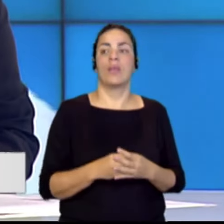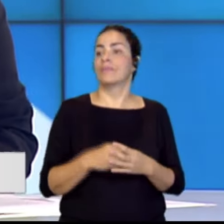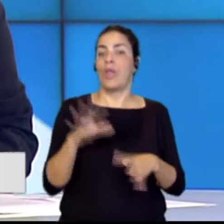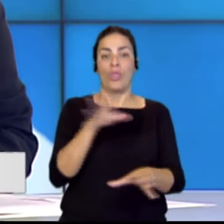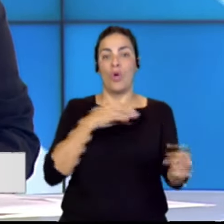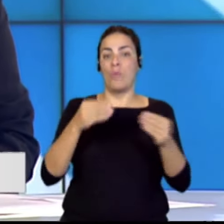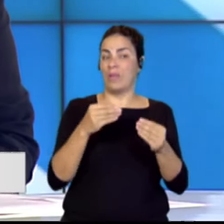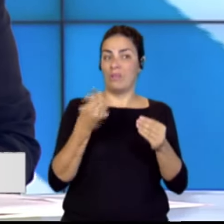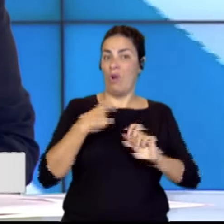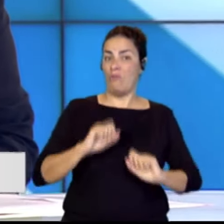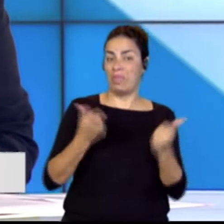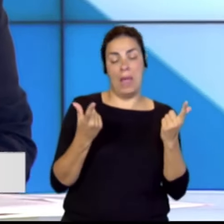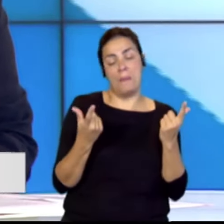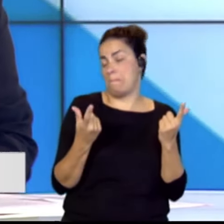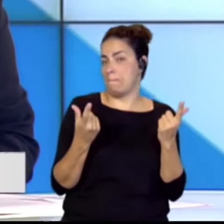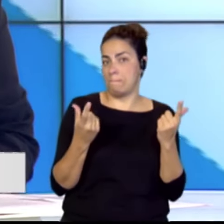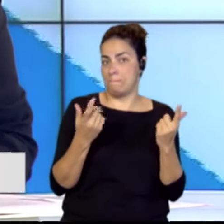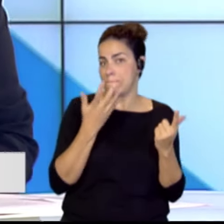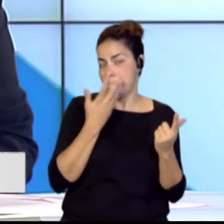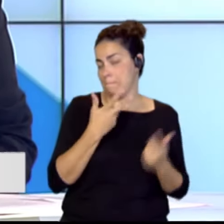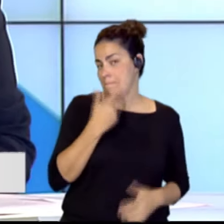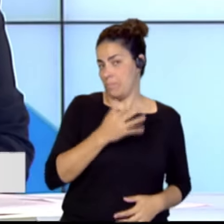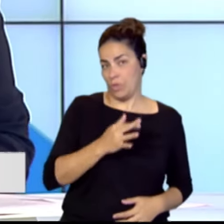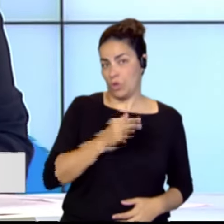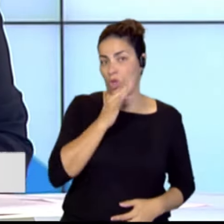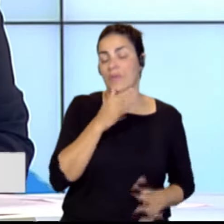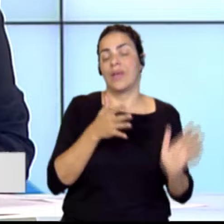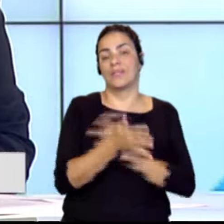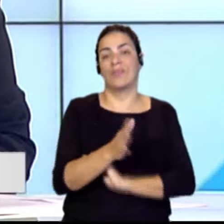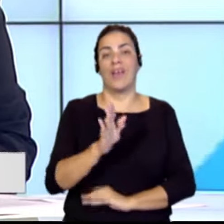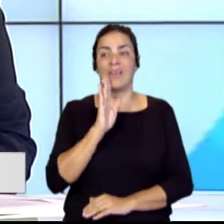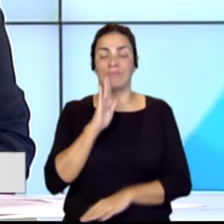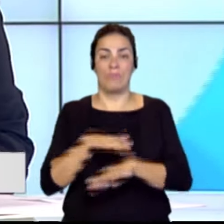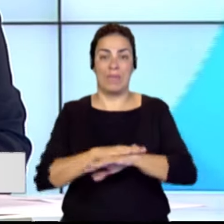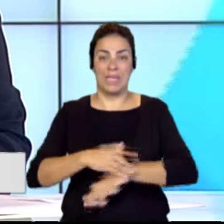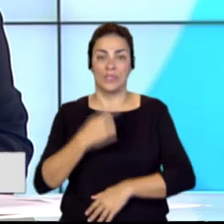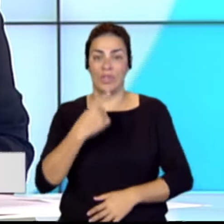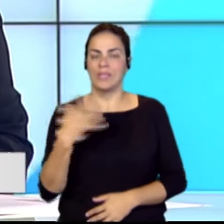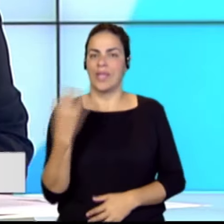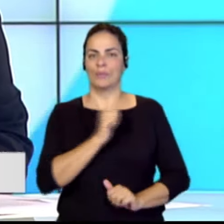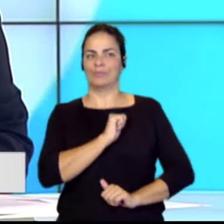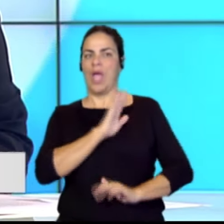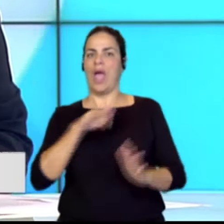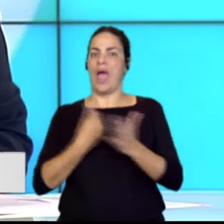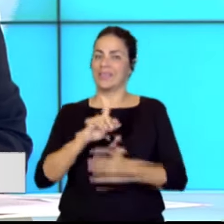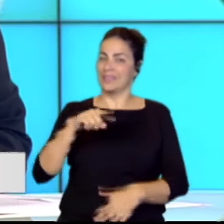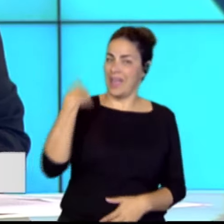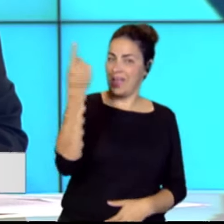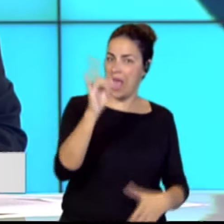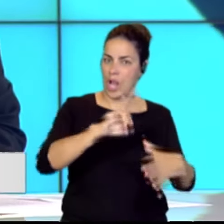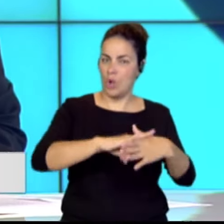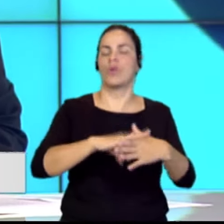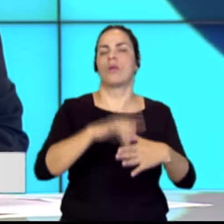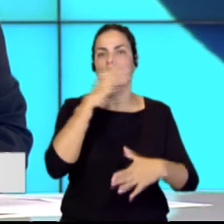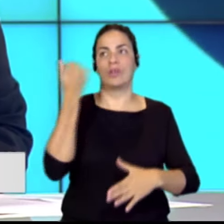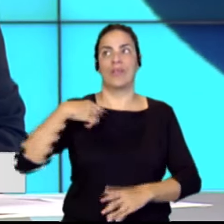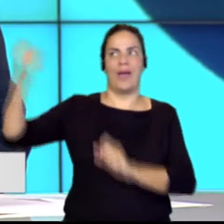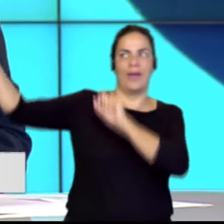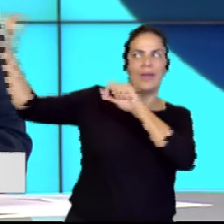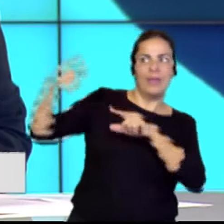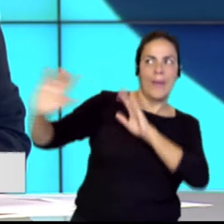No lo conocemos y bueno Tendremos que esperar a como bien ha dicho el ministro a ese próximo lunes que vendrán a presentarnos ese